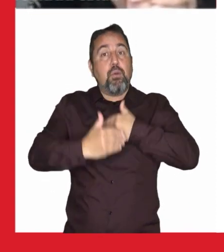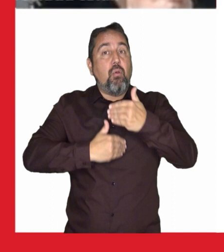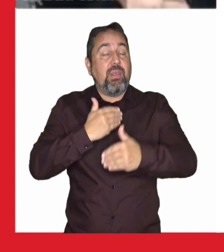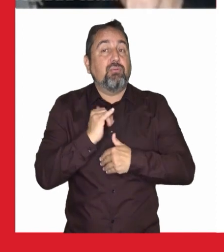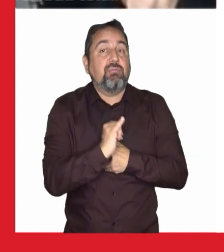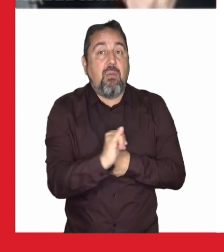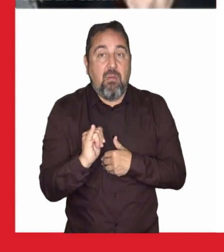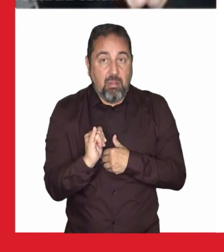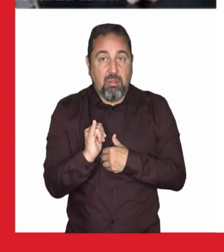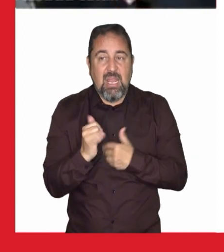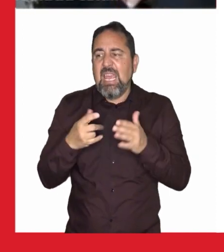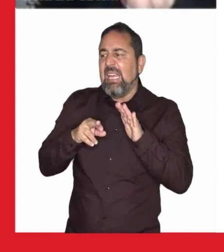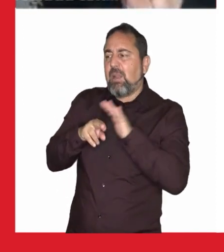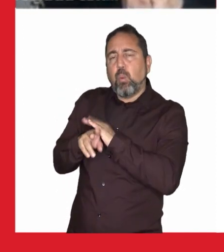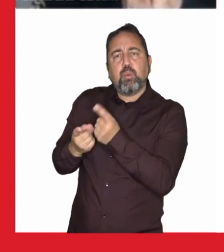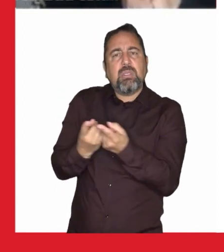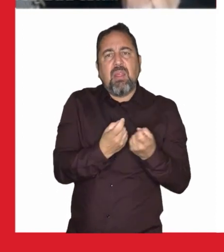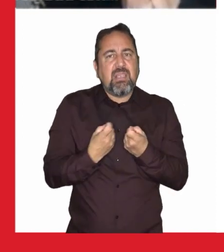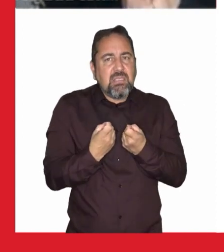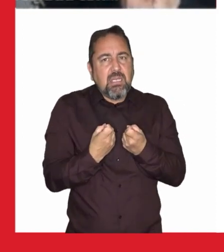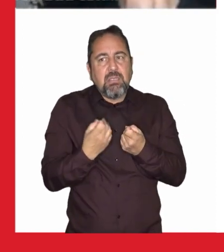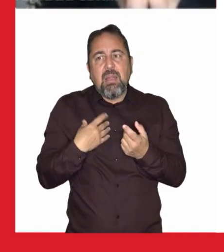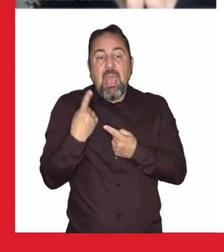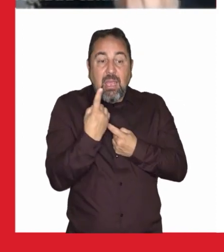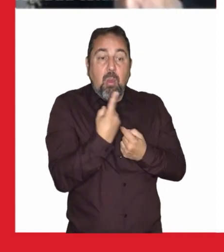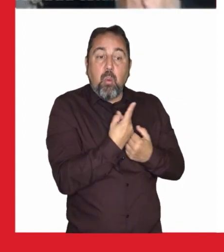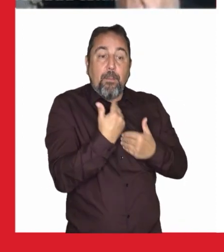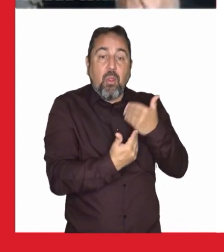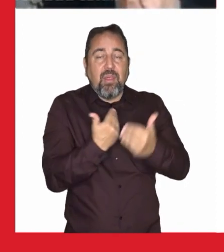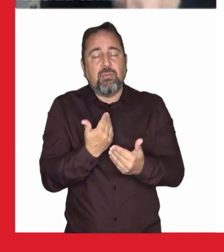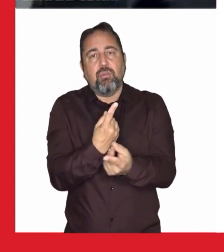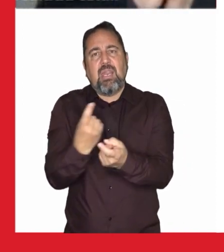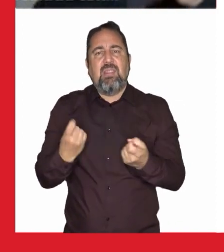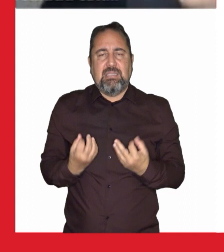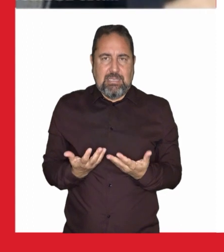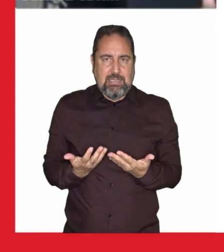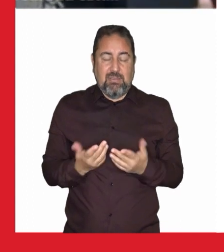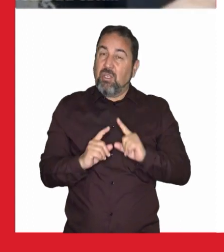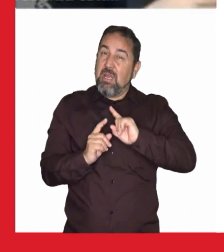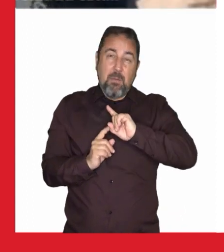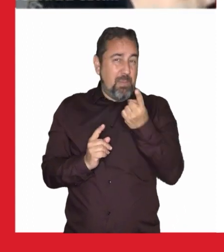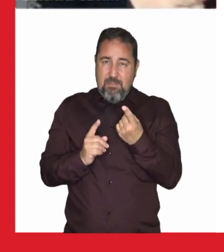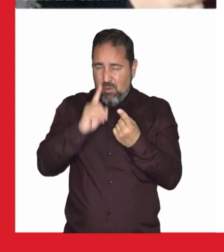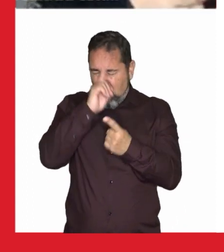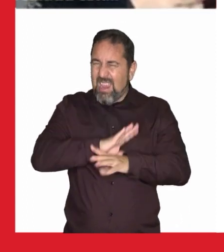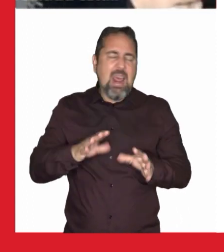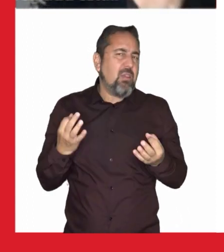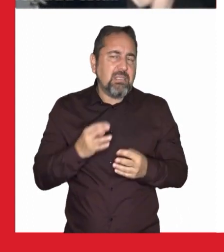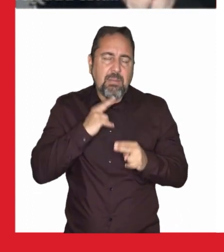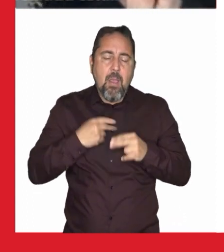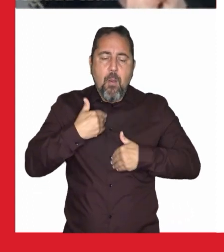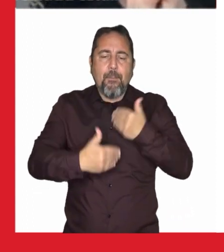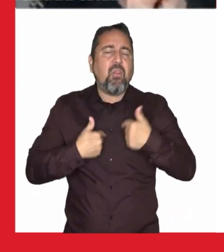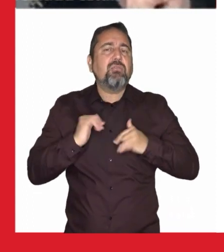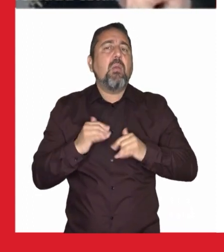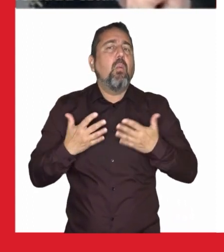necesitas? Tener claro los procesos que tienes y los recursos que necesitas para cada uno de esos procesos. ¿Sí? Entonces, lo